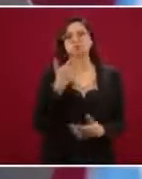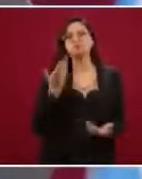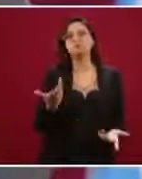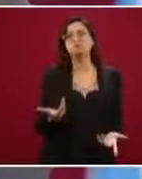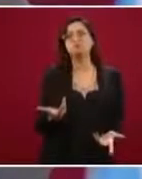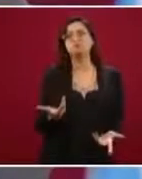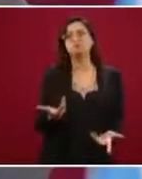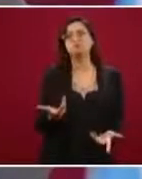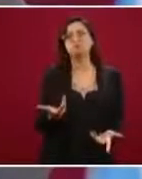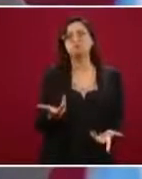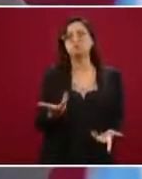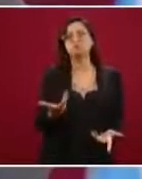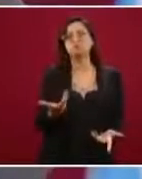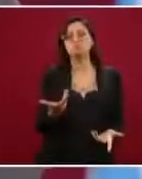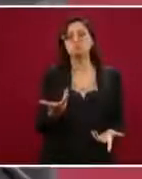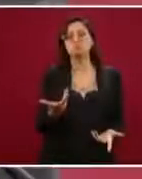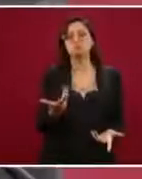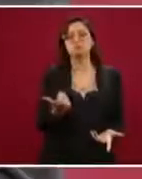sí